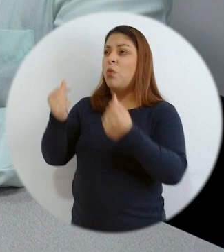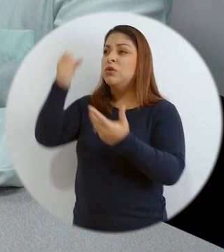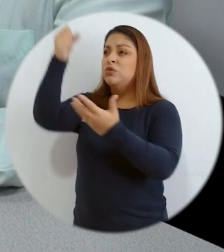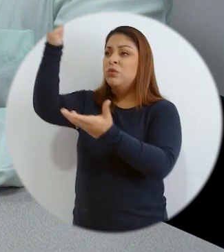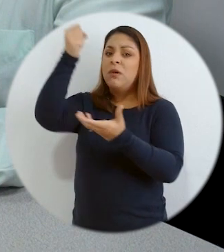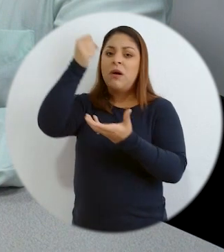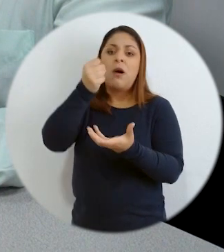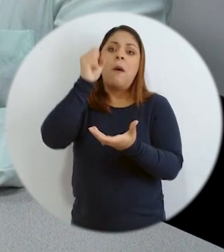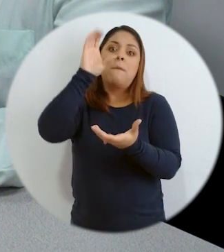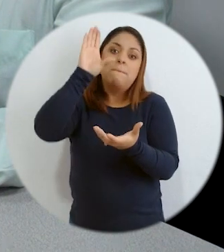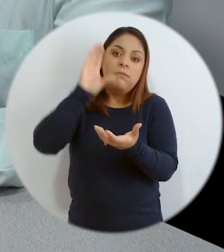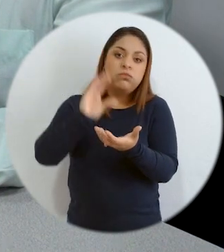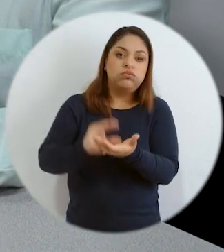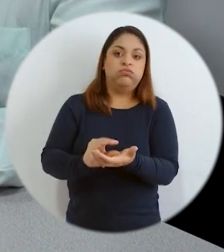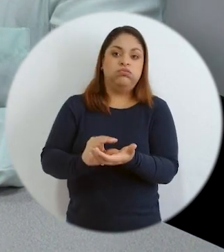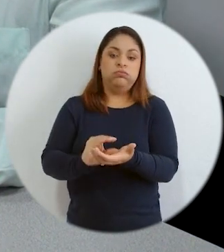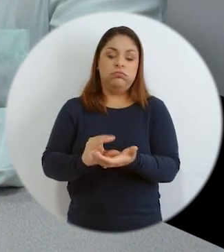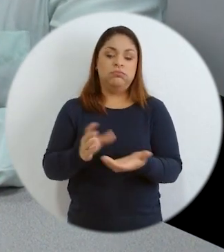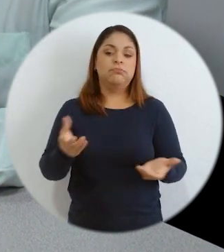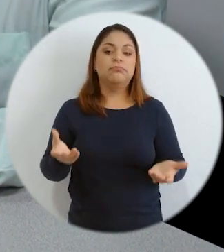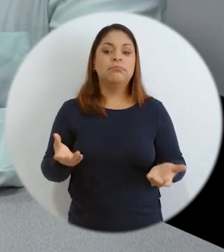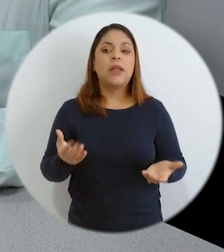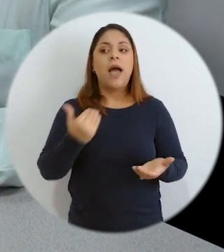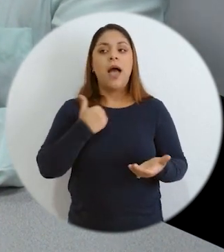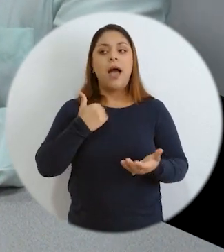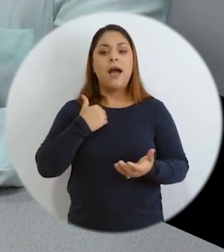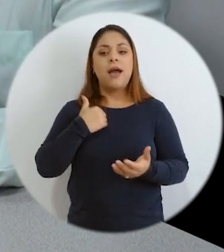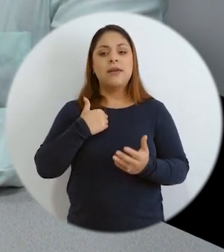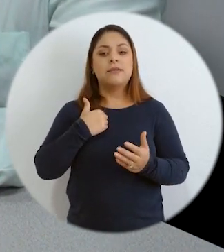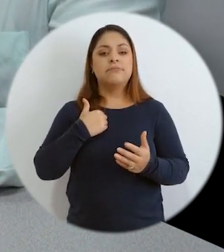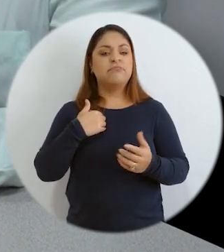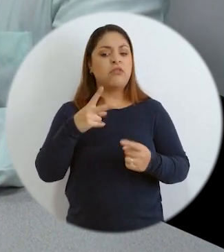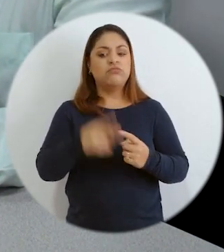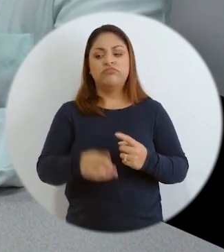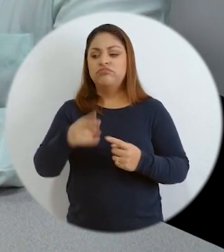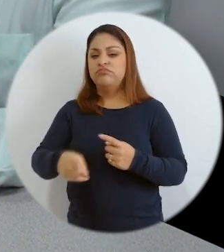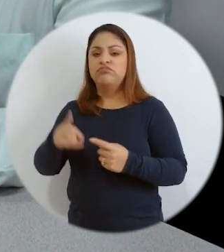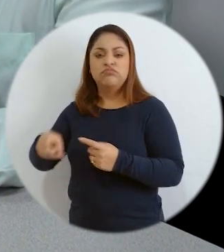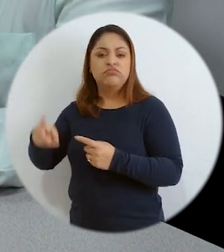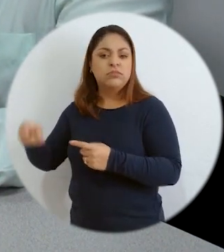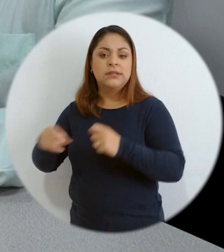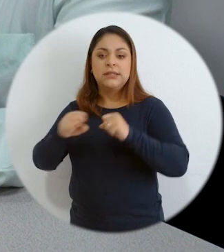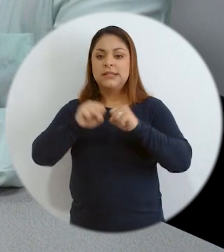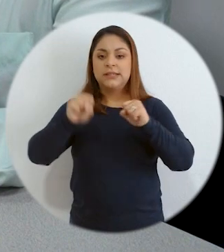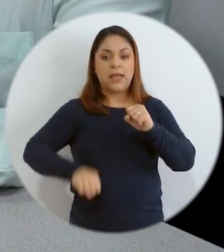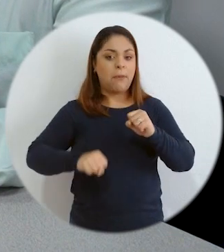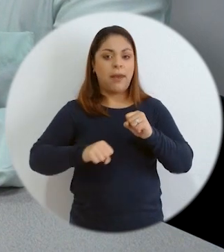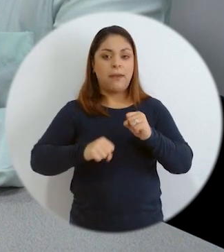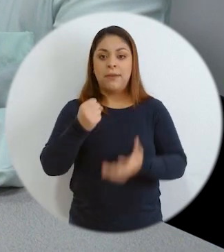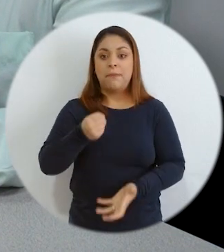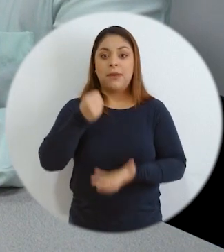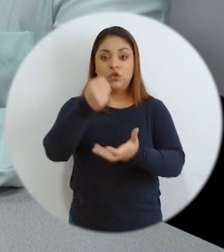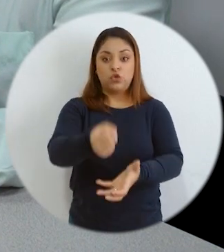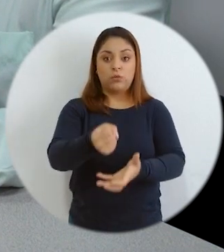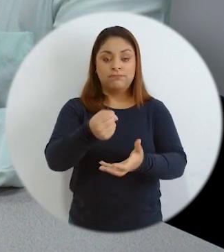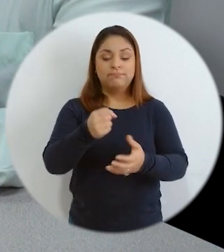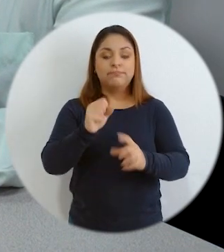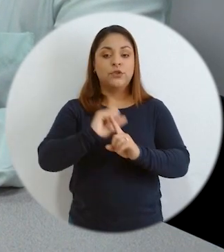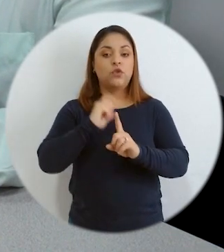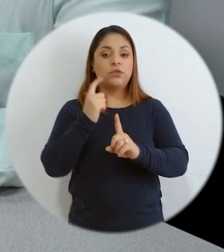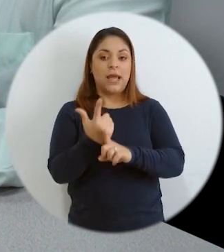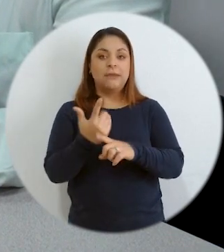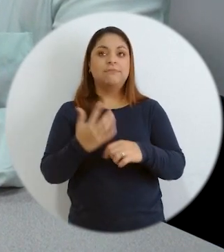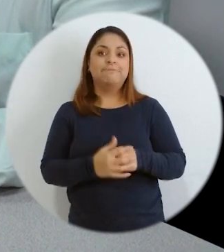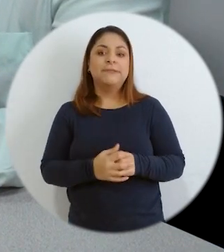inversión en educación más baja de los últimos años. Tenemos también recortes sistemáticos en la inversión social que